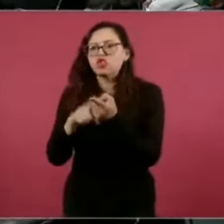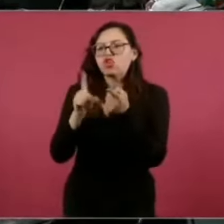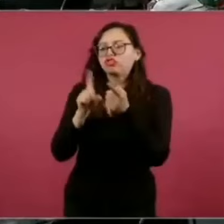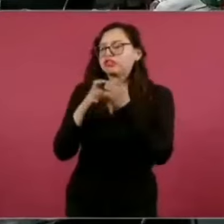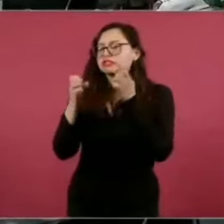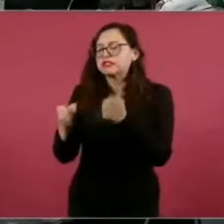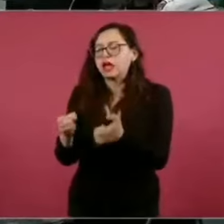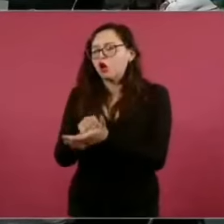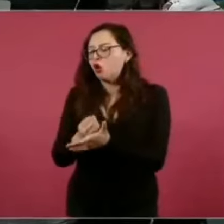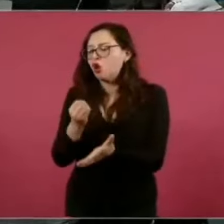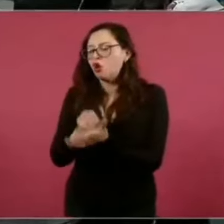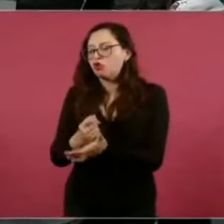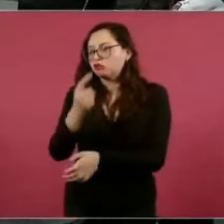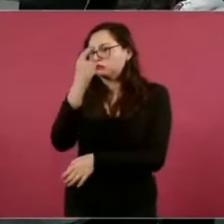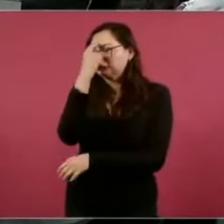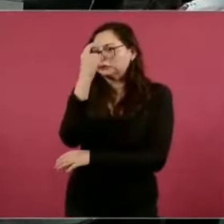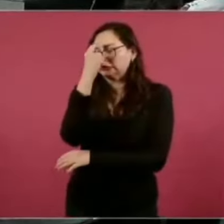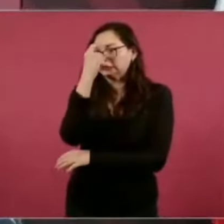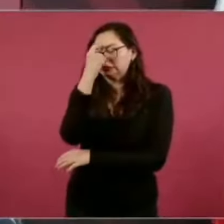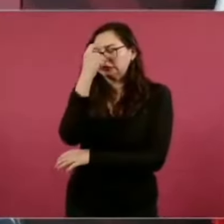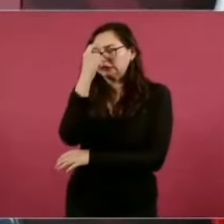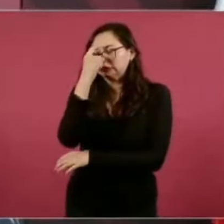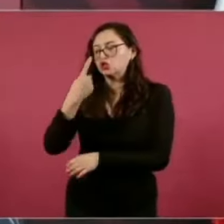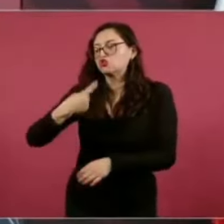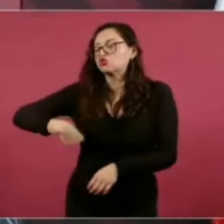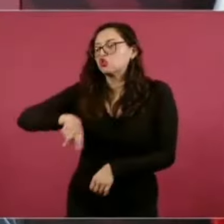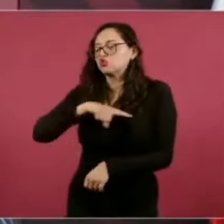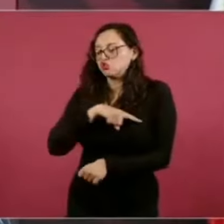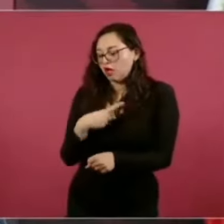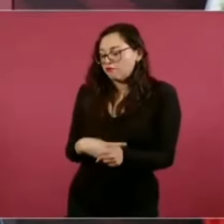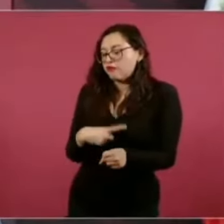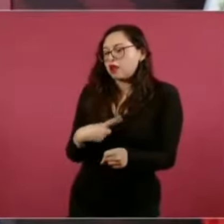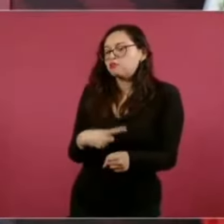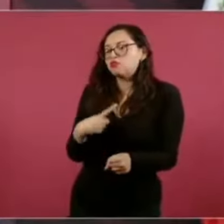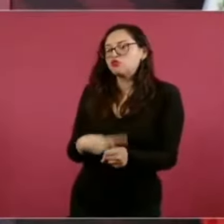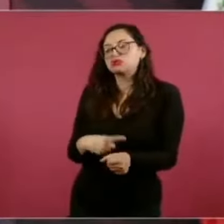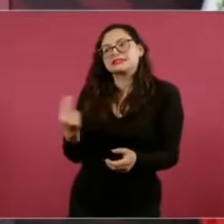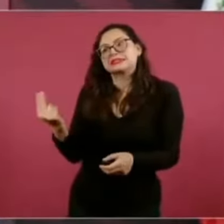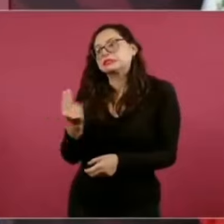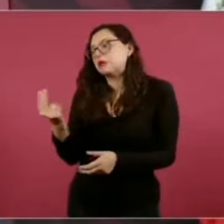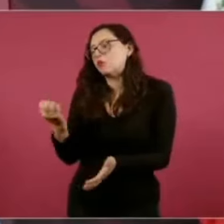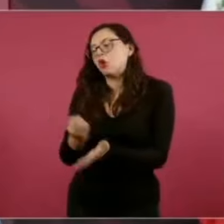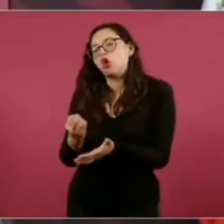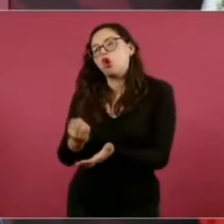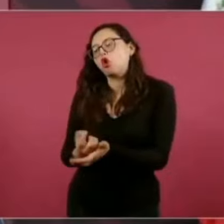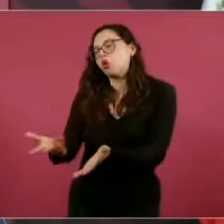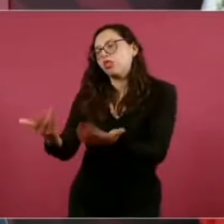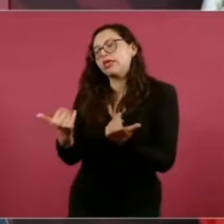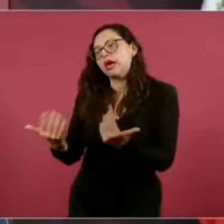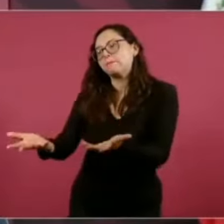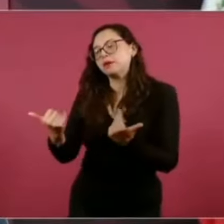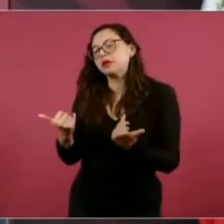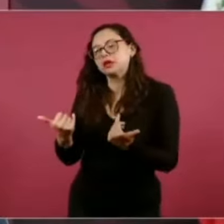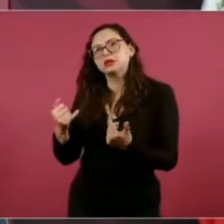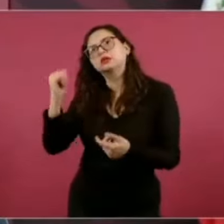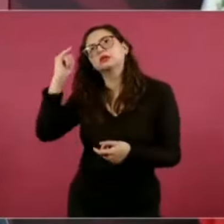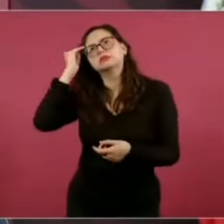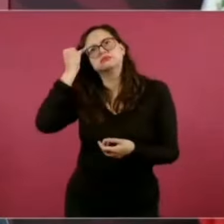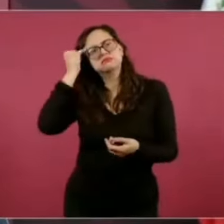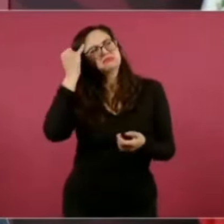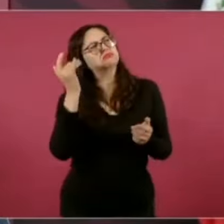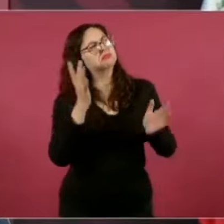porque tenían esa enfermedad que decían que solo se curaba con el oro.